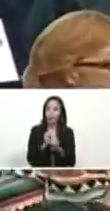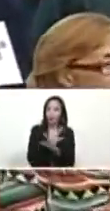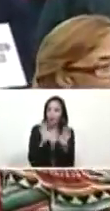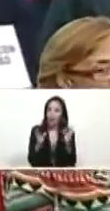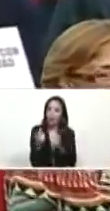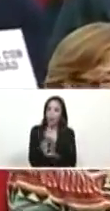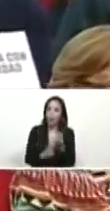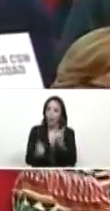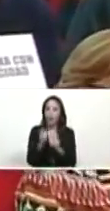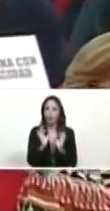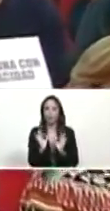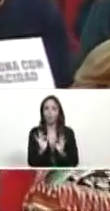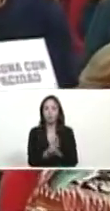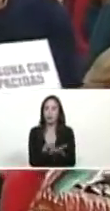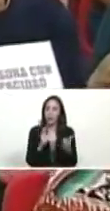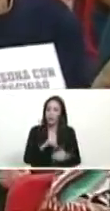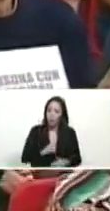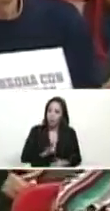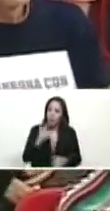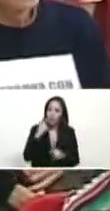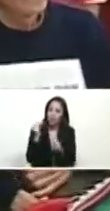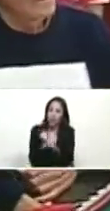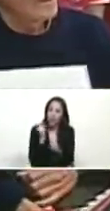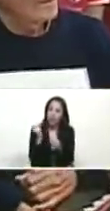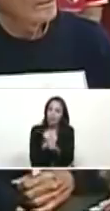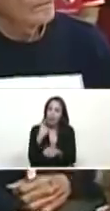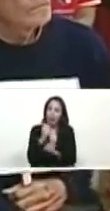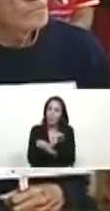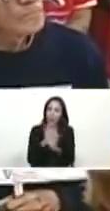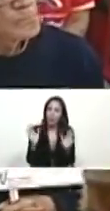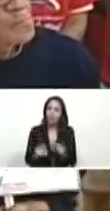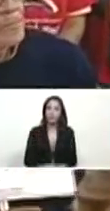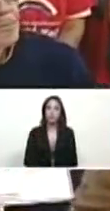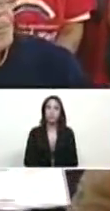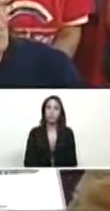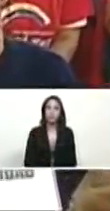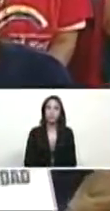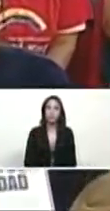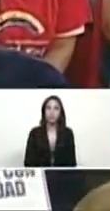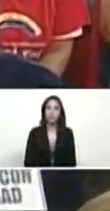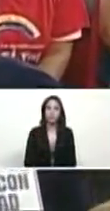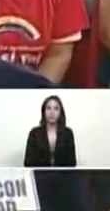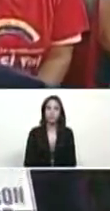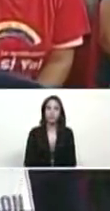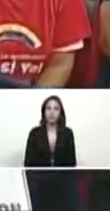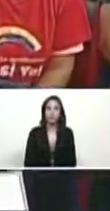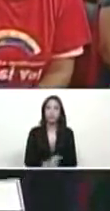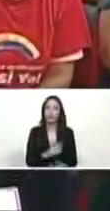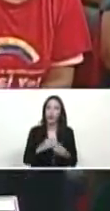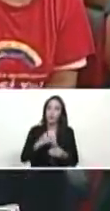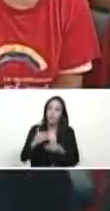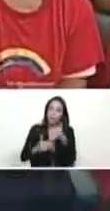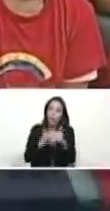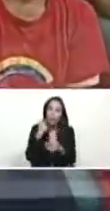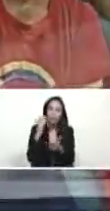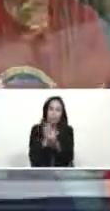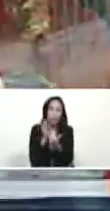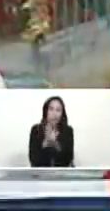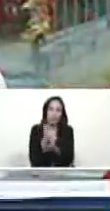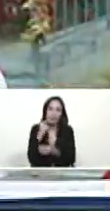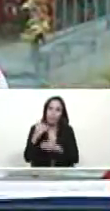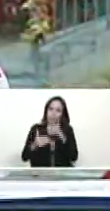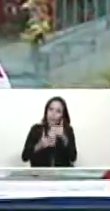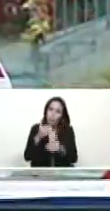materiales, siempre uno puede rendir más, construir más, avanzar más. Siempre, siempre,